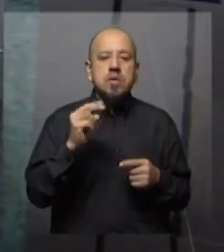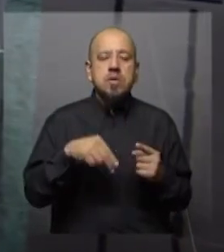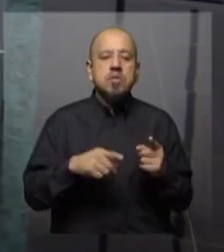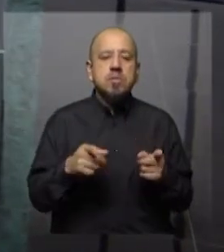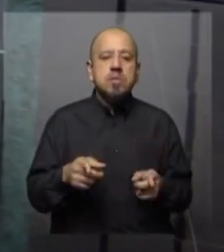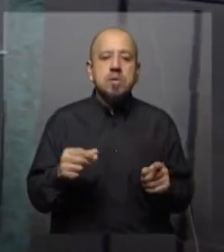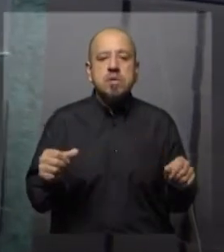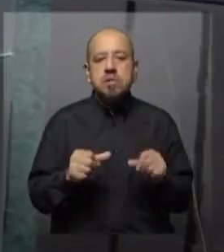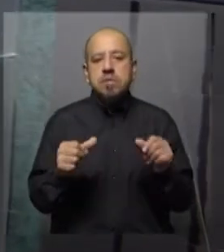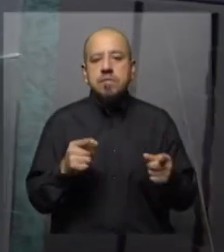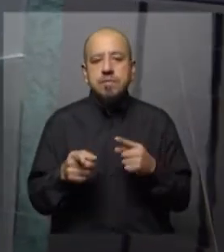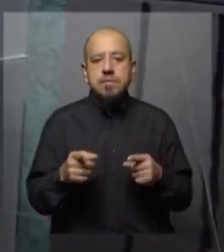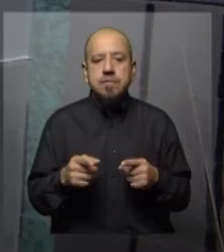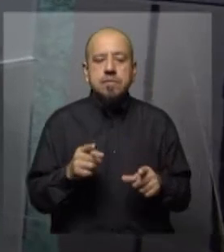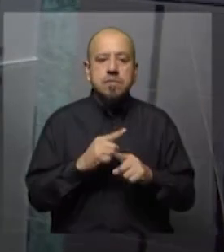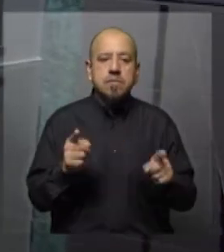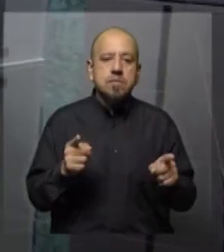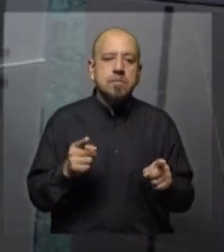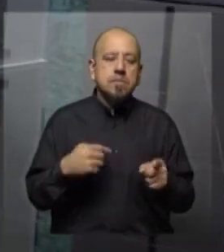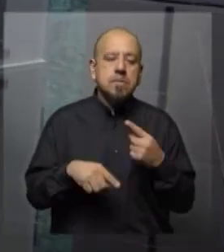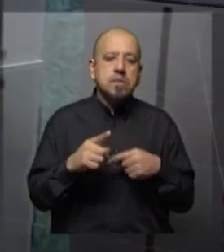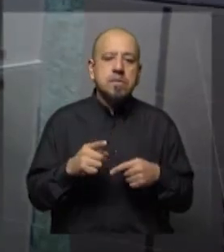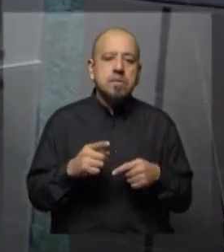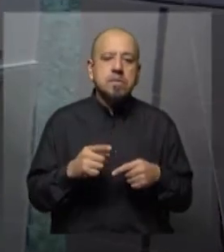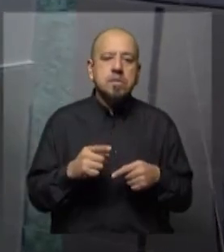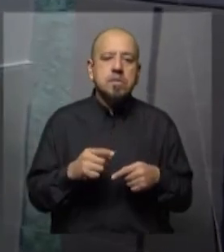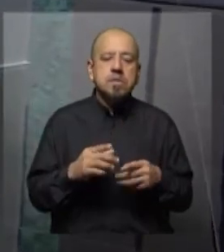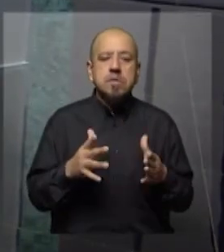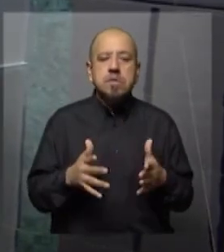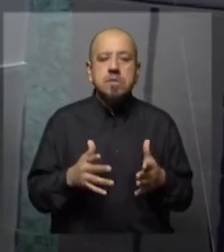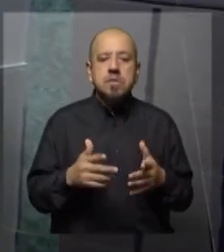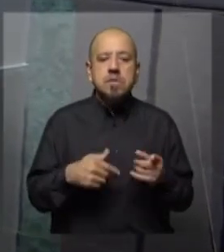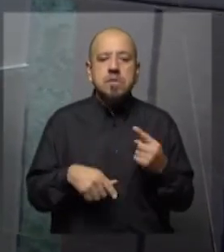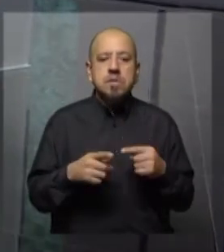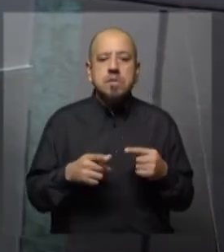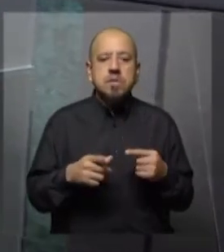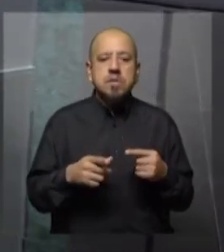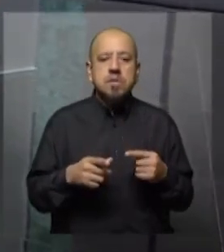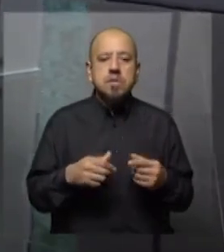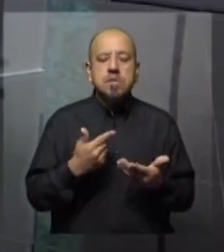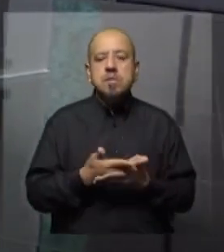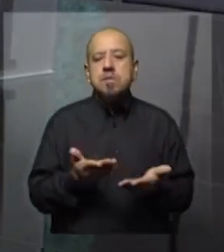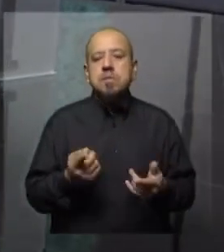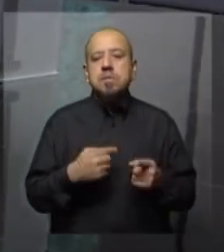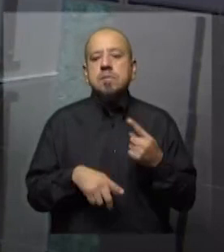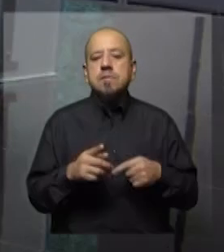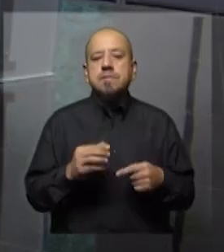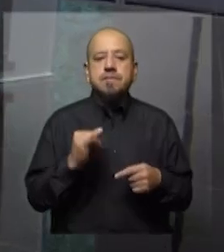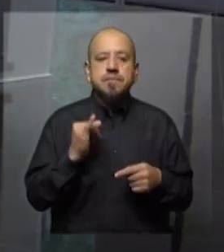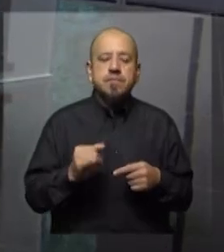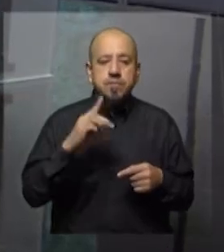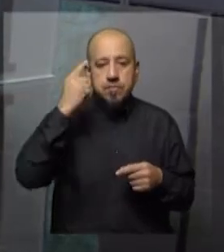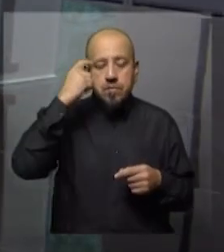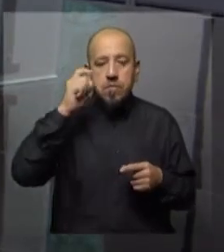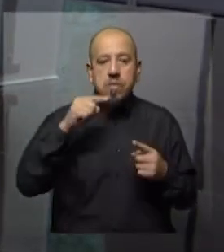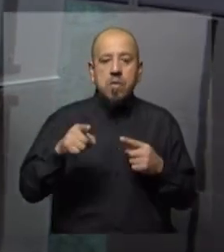ser público las cosas no es la inti apuesta al descubierto es un diario íntimo que se que se publica pero sí esta idea